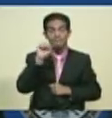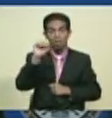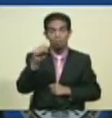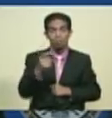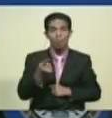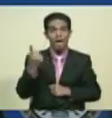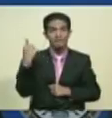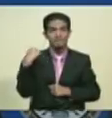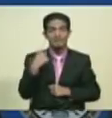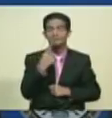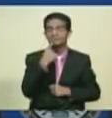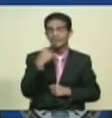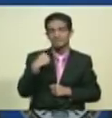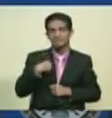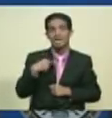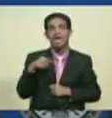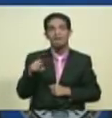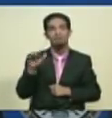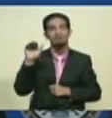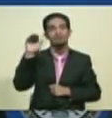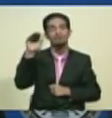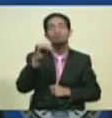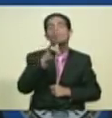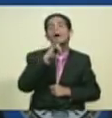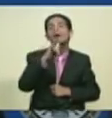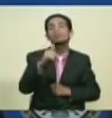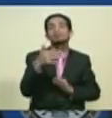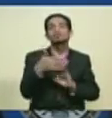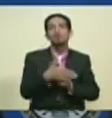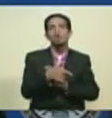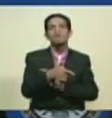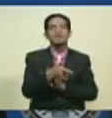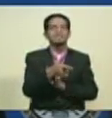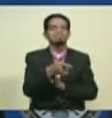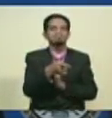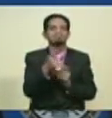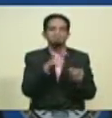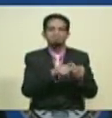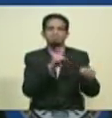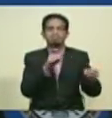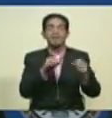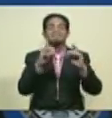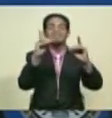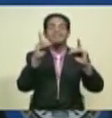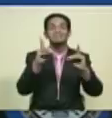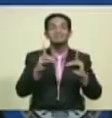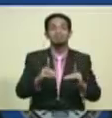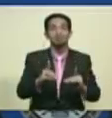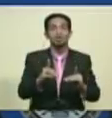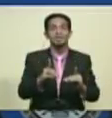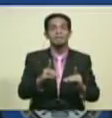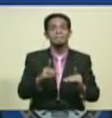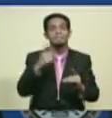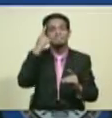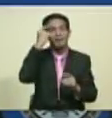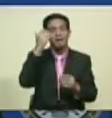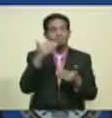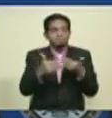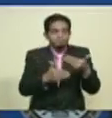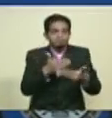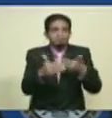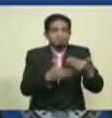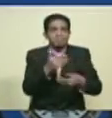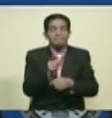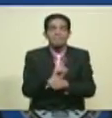nos decía que él va a hacer anuncios al respecto, para tomar decisiones, incluso que aceleren este proceso.